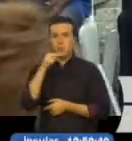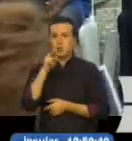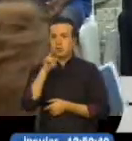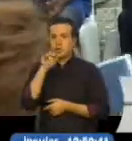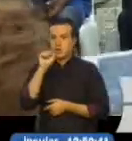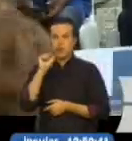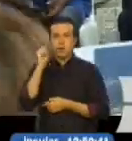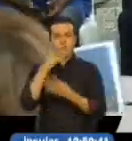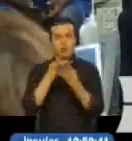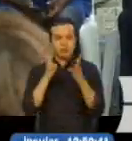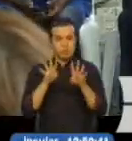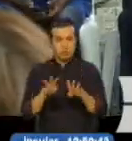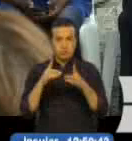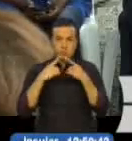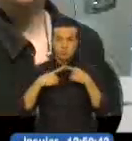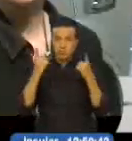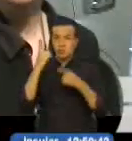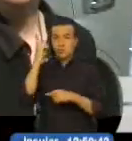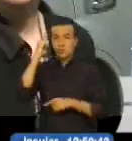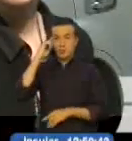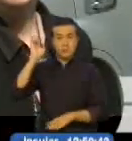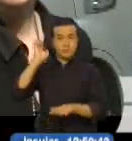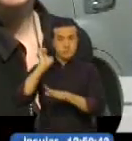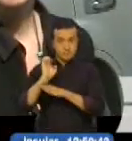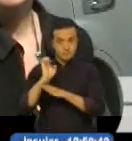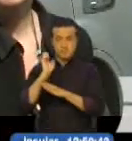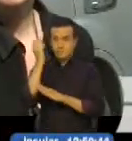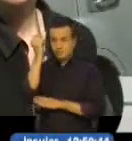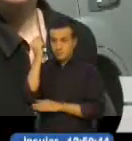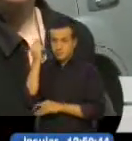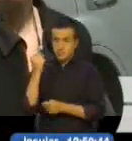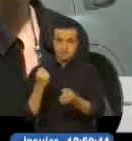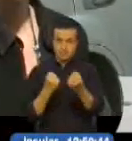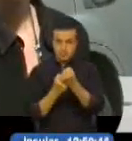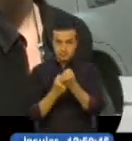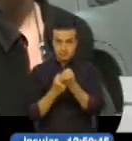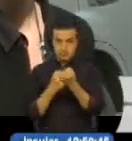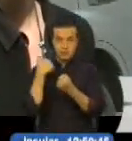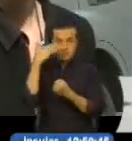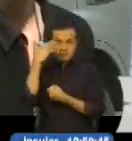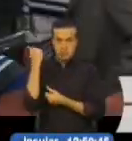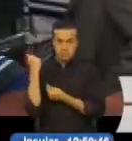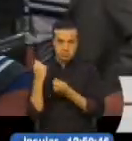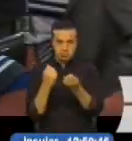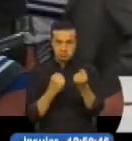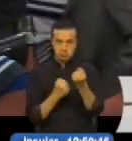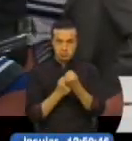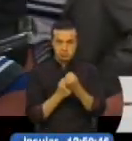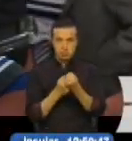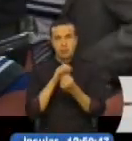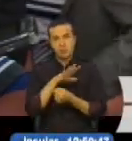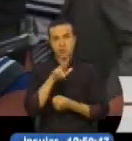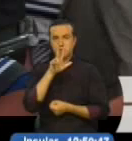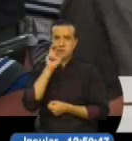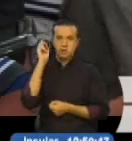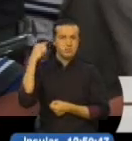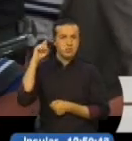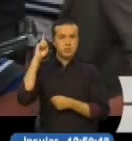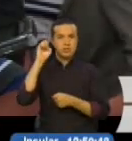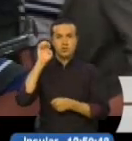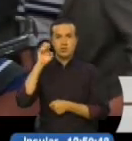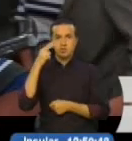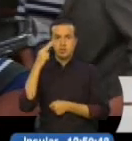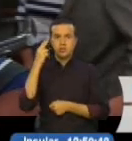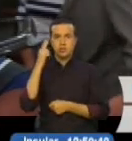Unido a Manabí, se informó que el gobierno ecuatoriano recibirá recursos no reembolsables en los próximos meses. Más o menos 30 millones de euros,